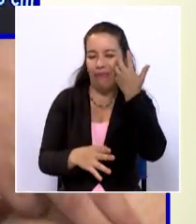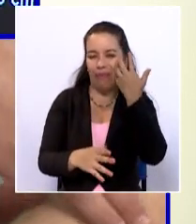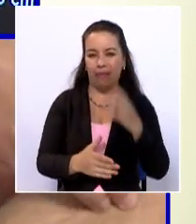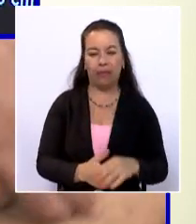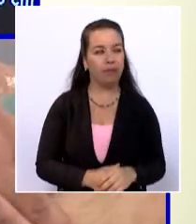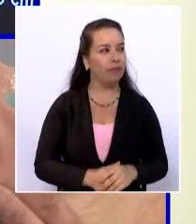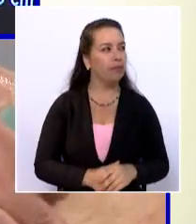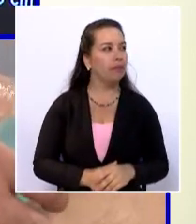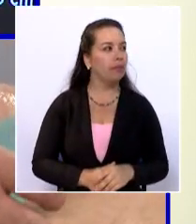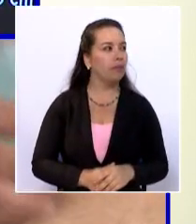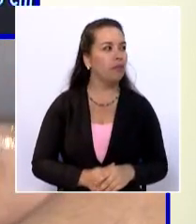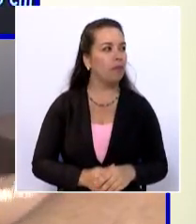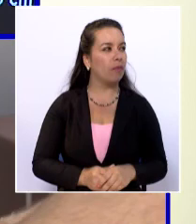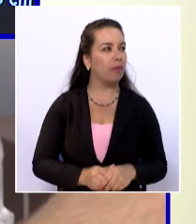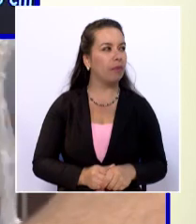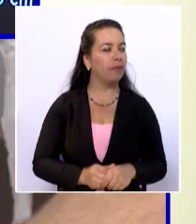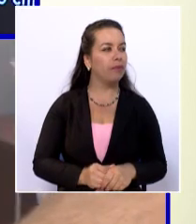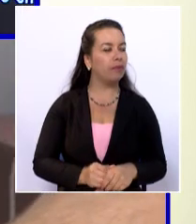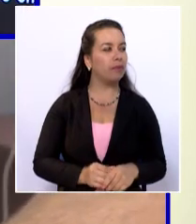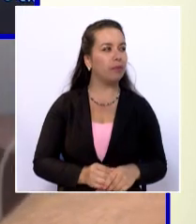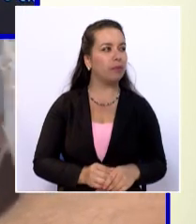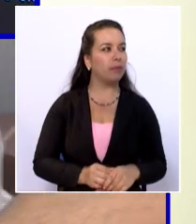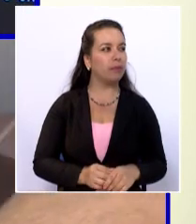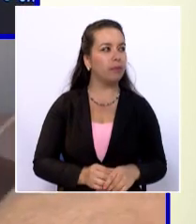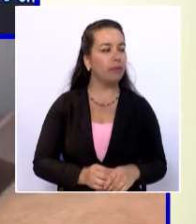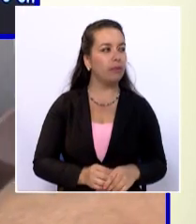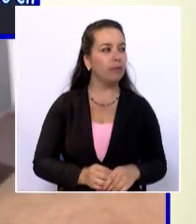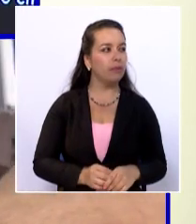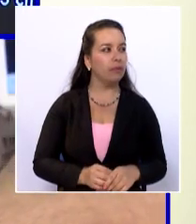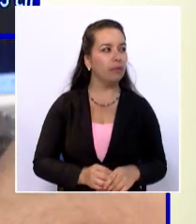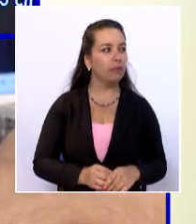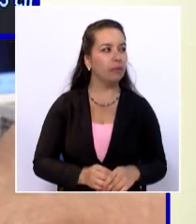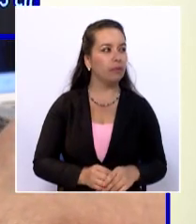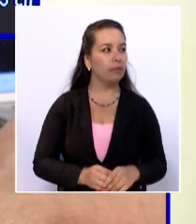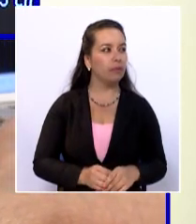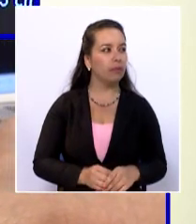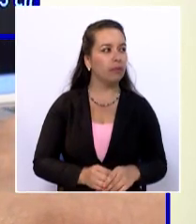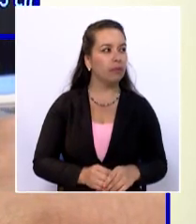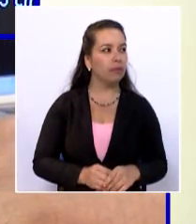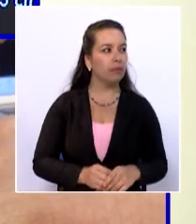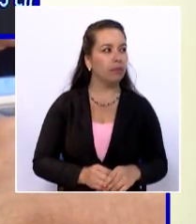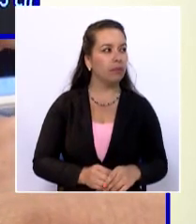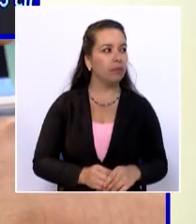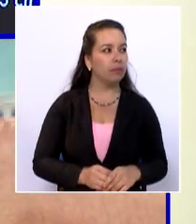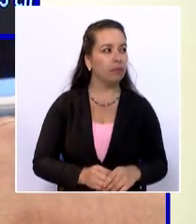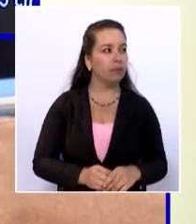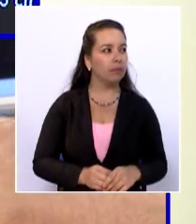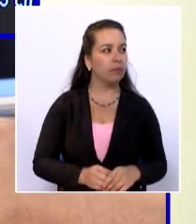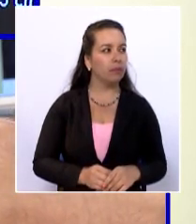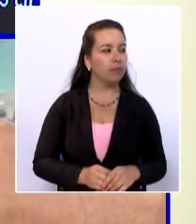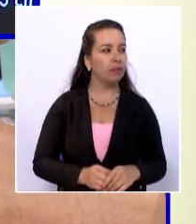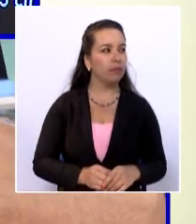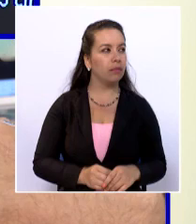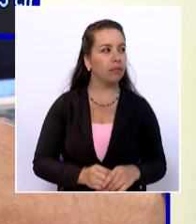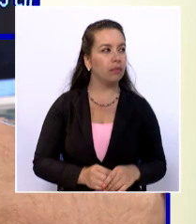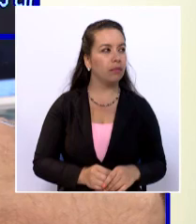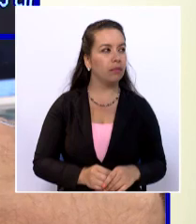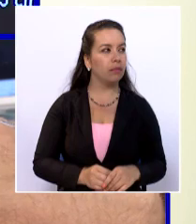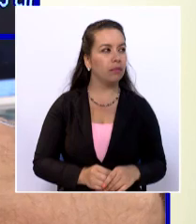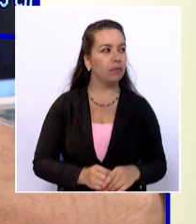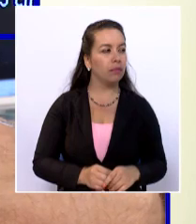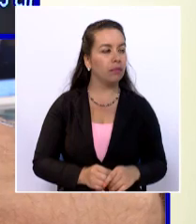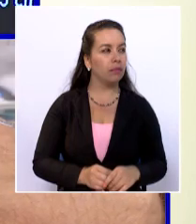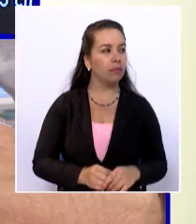rodilla y tuvo una lesión meniscal hicieron nuestros copia y pudieron haber seleccionado una